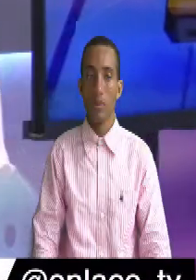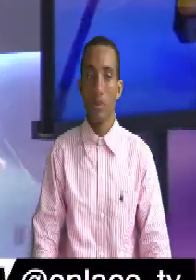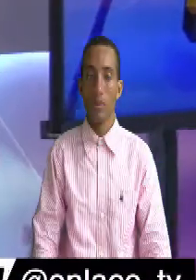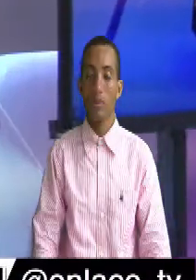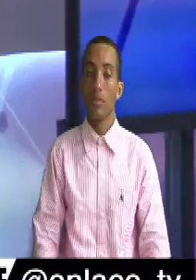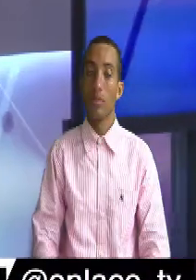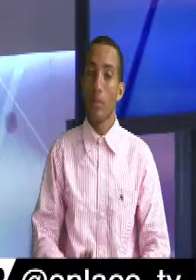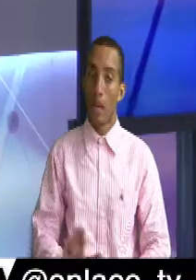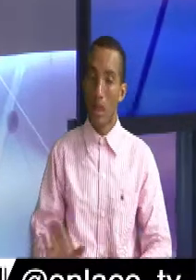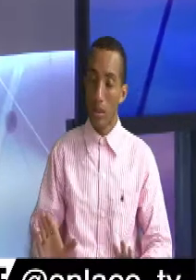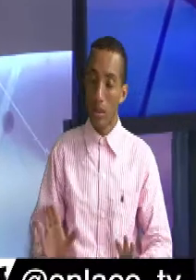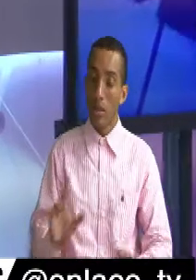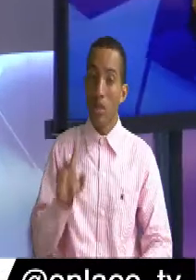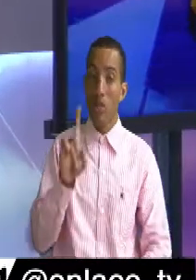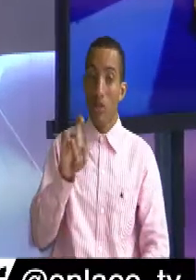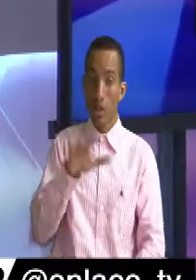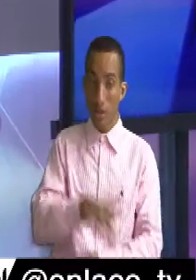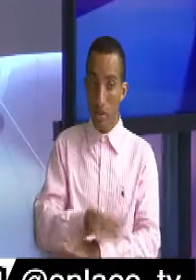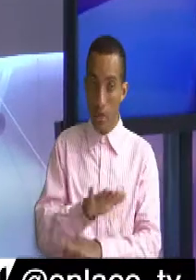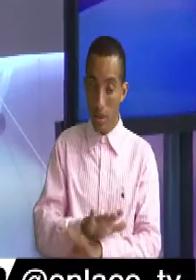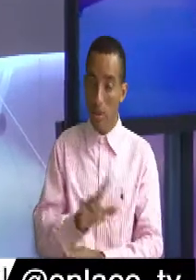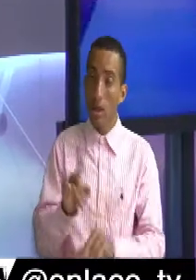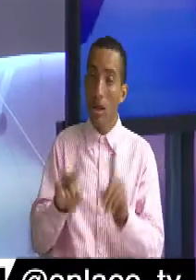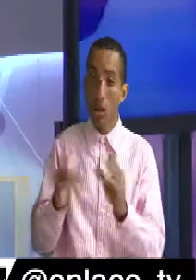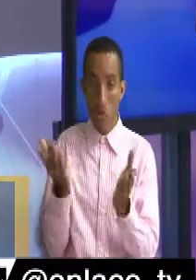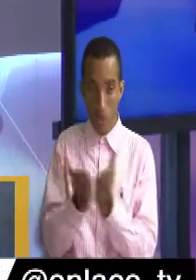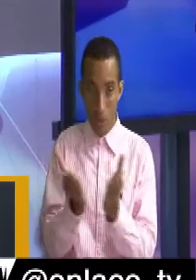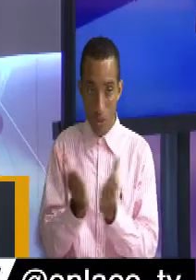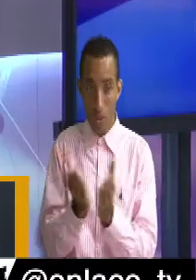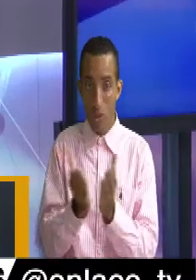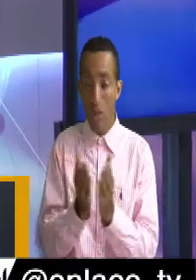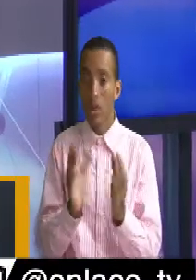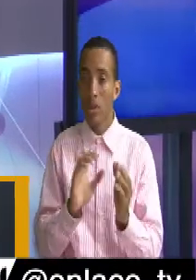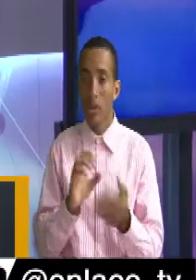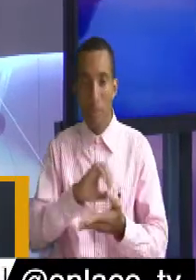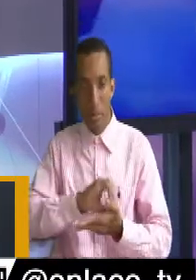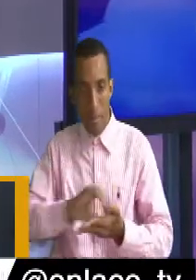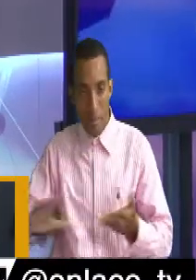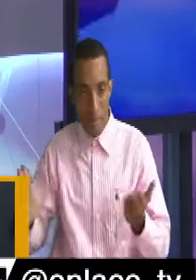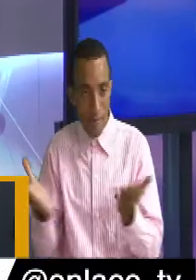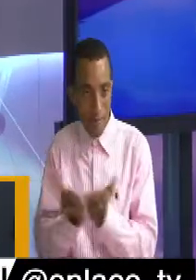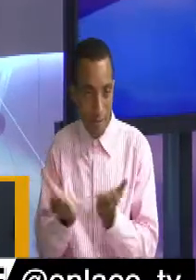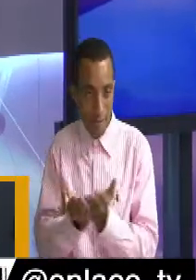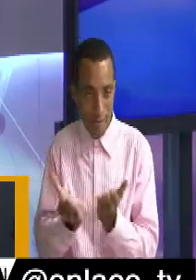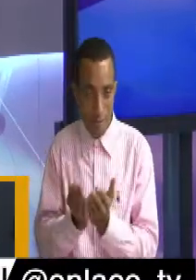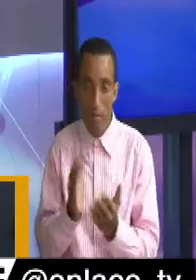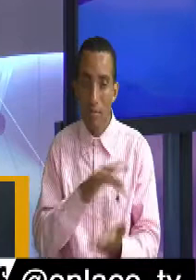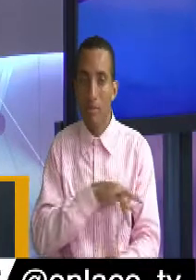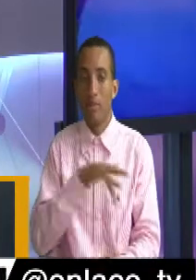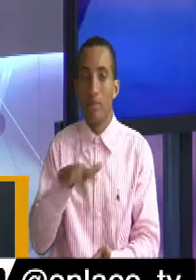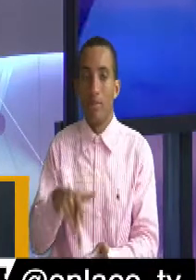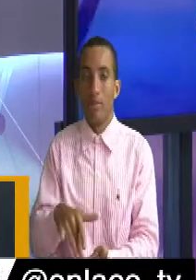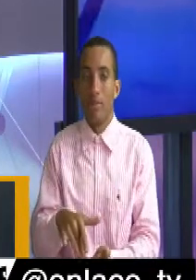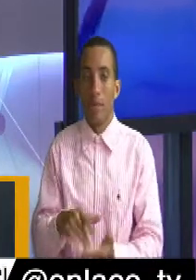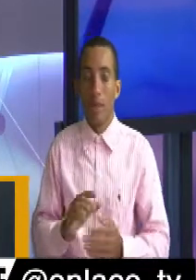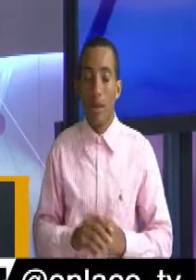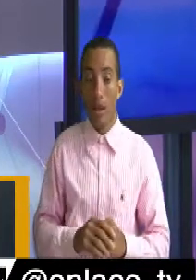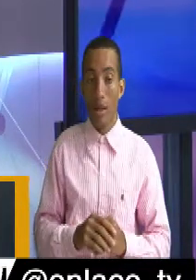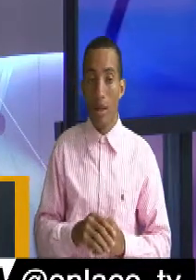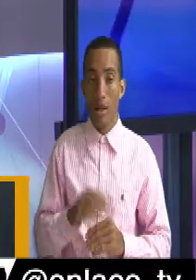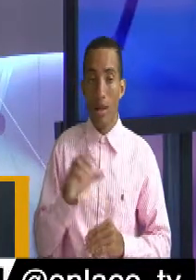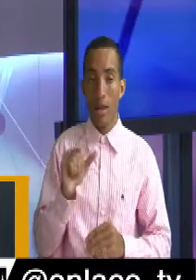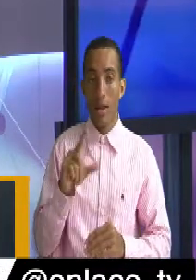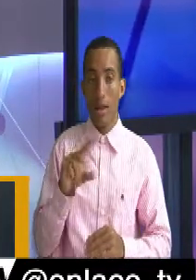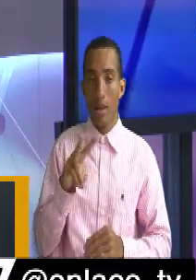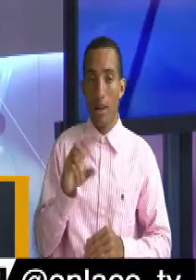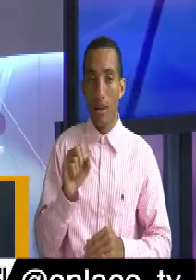becados de nuestro municipio convocados por la administración municipal. Para hablarnos del tema se encuentra con nosotros Francielena Álvarez, ella es asesora